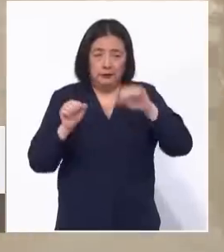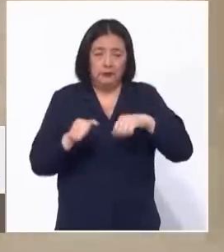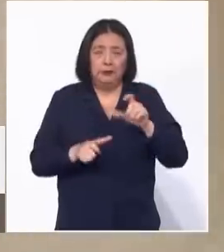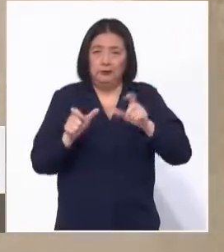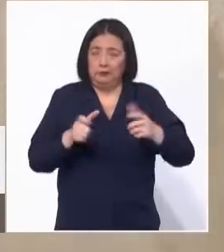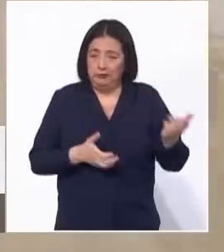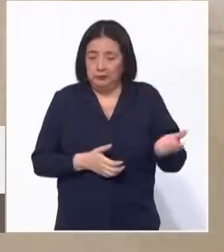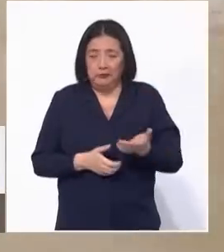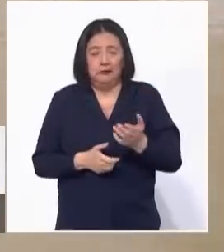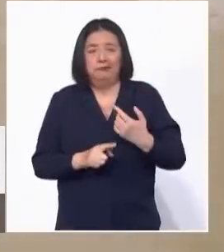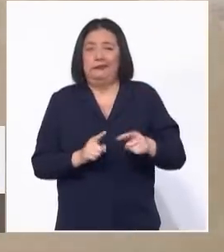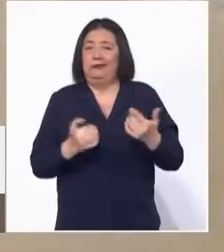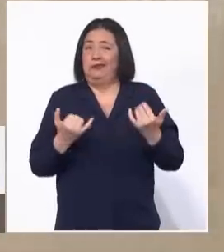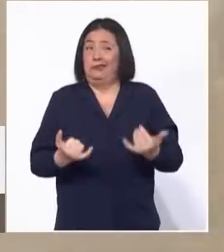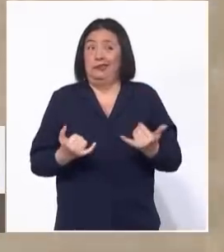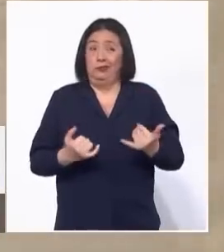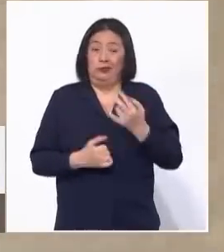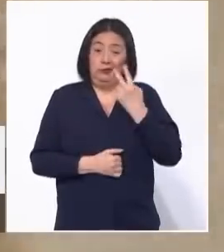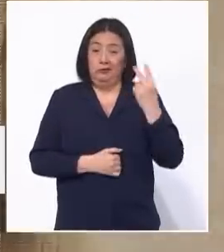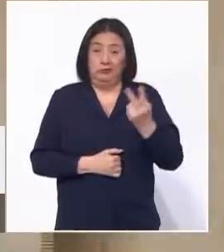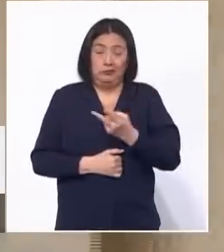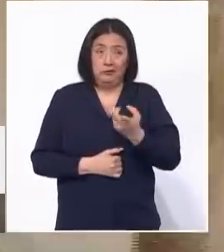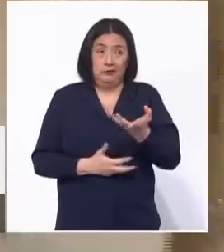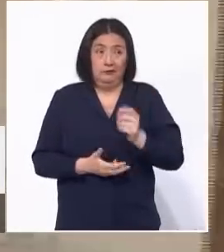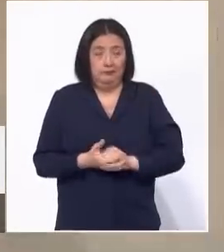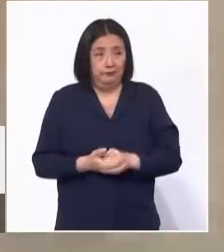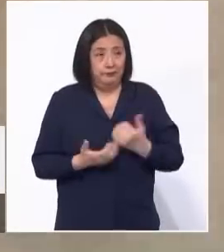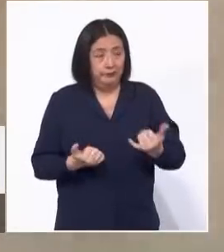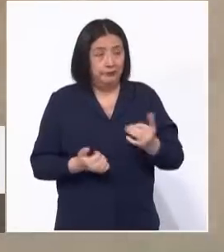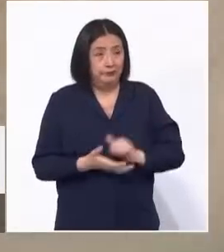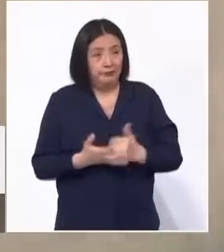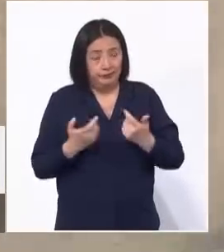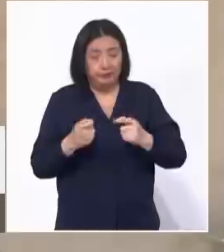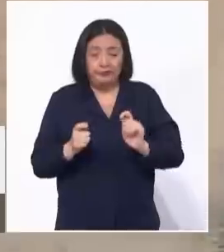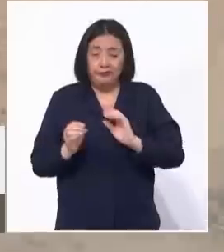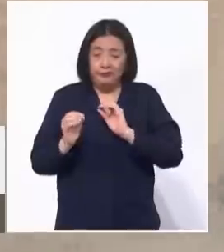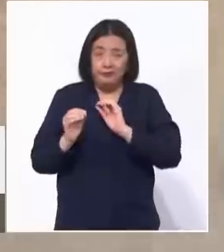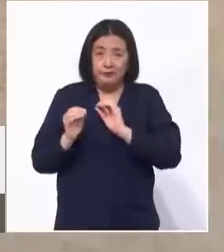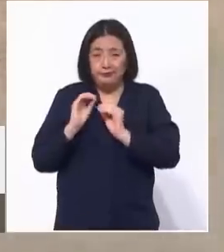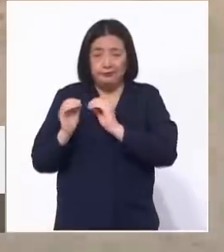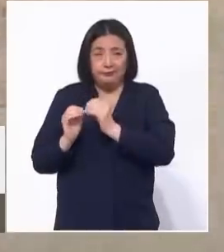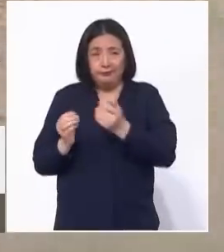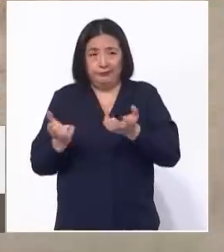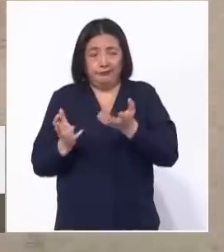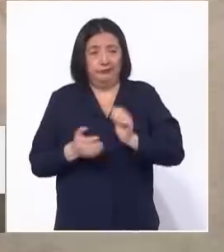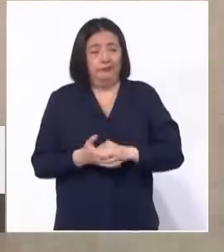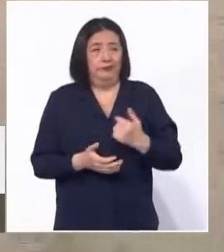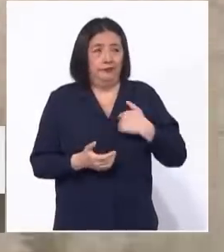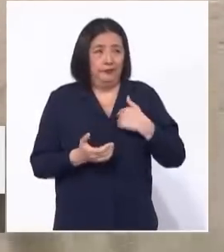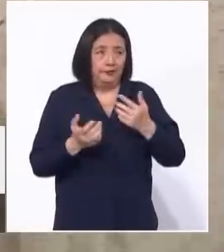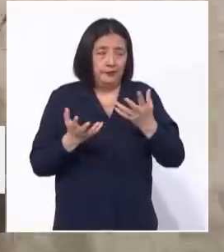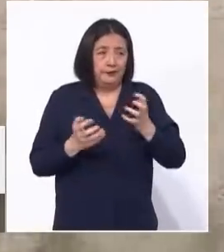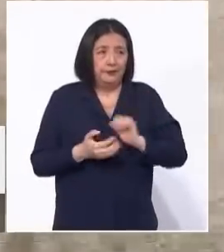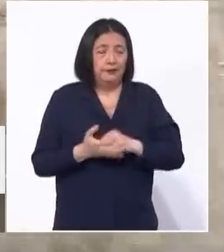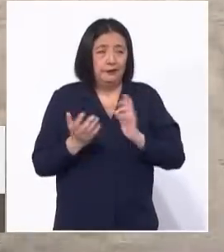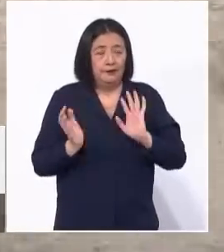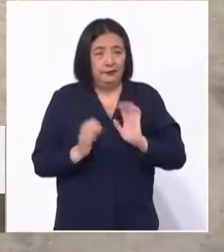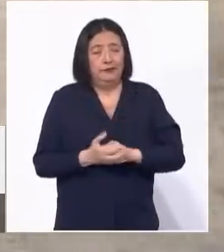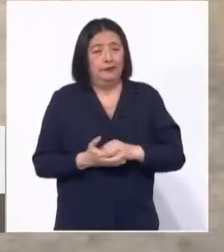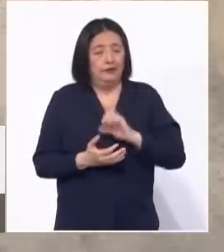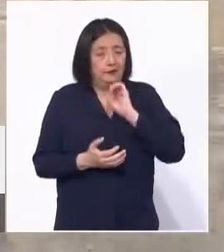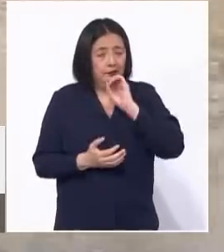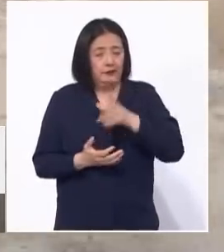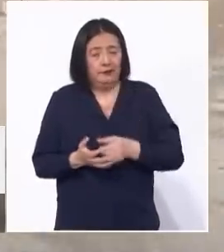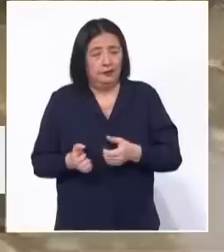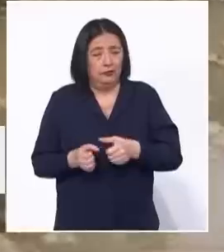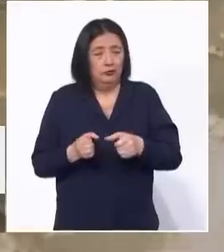pero... ahorita con lo que estamos trabajando, con lo que estamos tratando de rescatar, yo quisiera lanzar una cantidad, pero